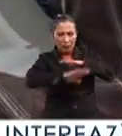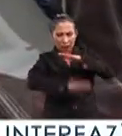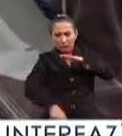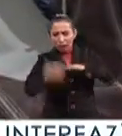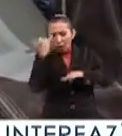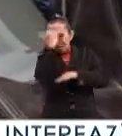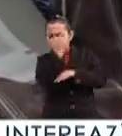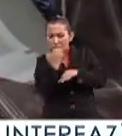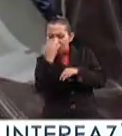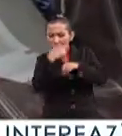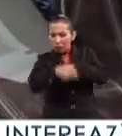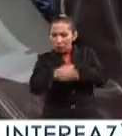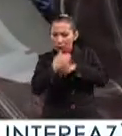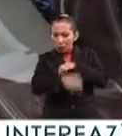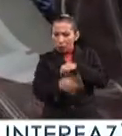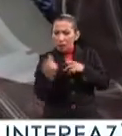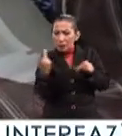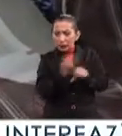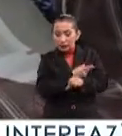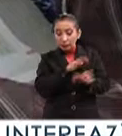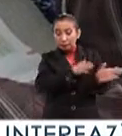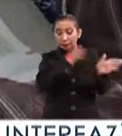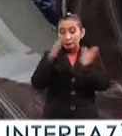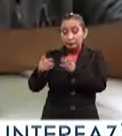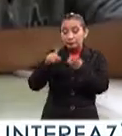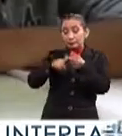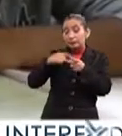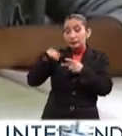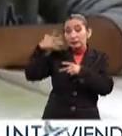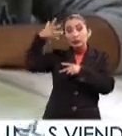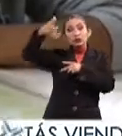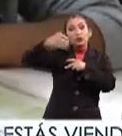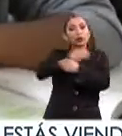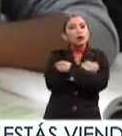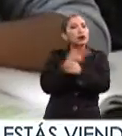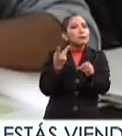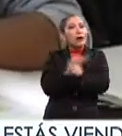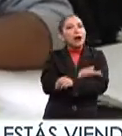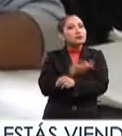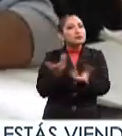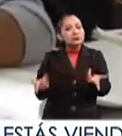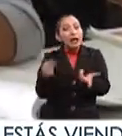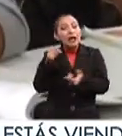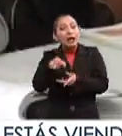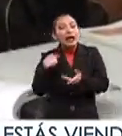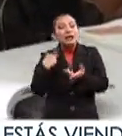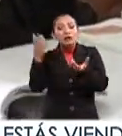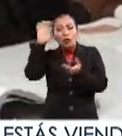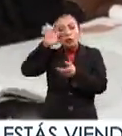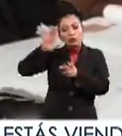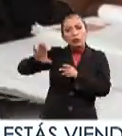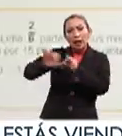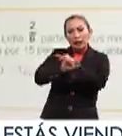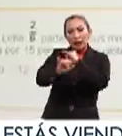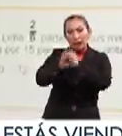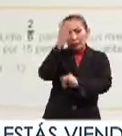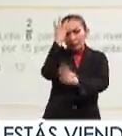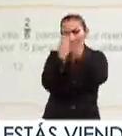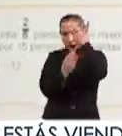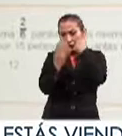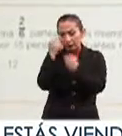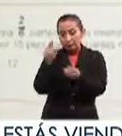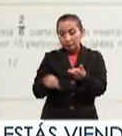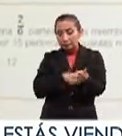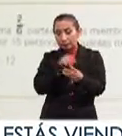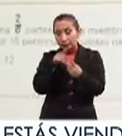y estadísticas. Por otra parte, aborda el tema del futuro educativo, que principalmente incluye las culturas digitales. En